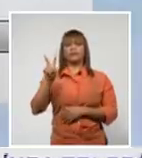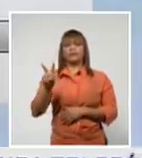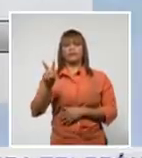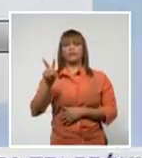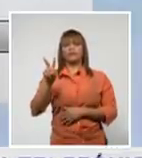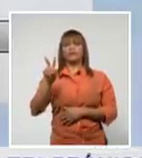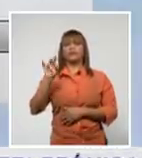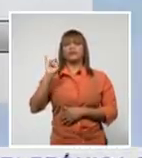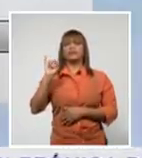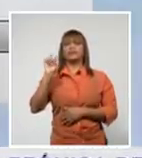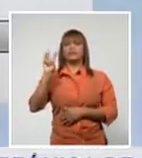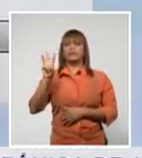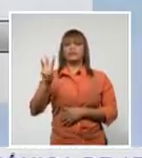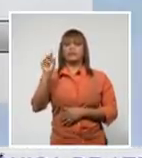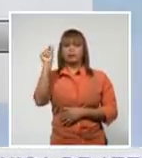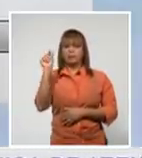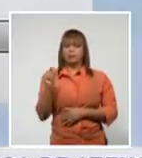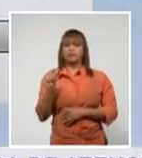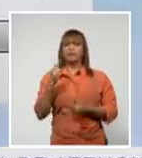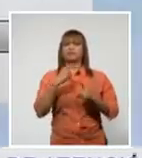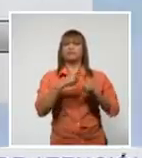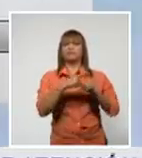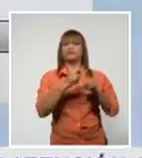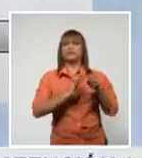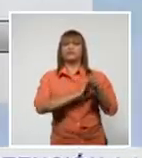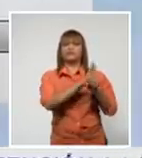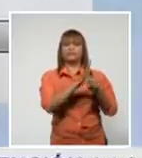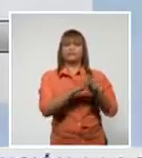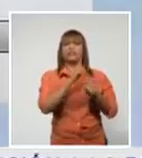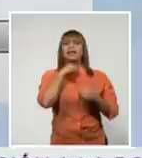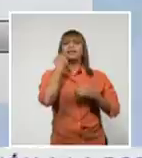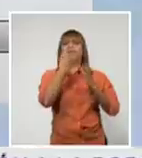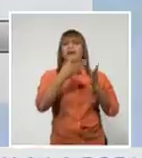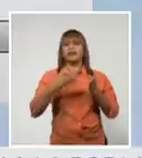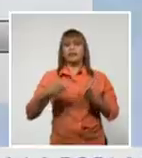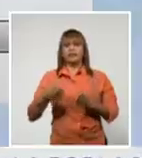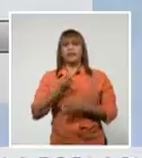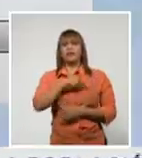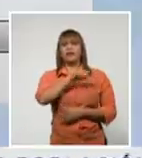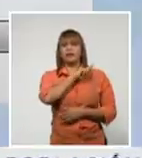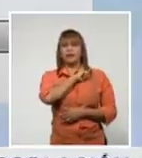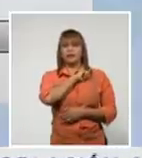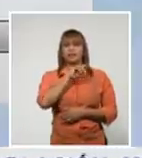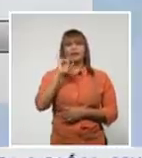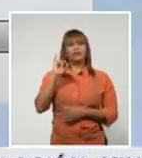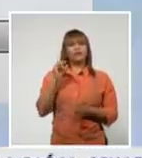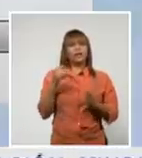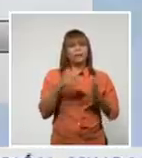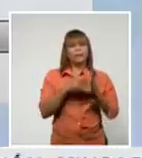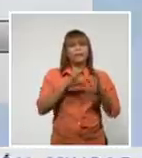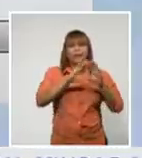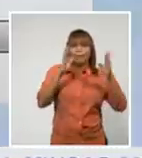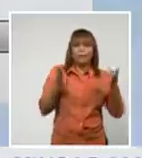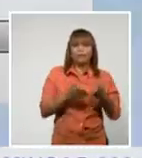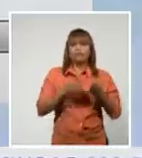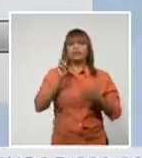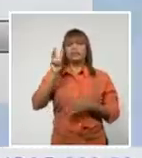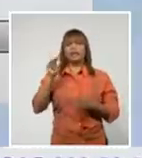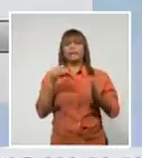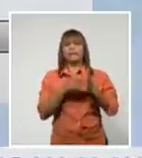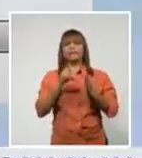16.794.263 casos confirmados. Fallecieron ayer, de los 6.000 del mundo,